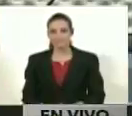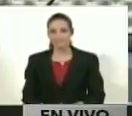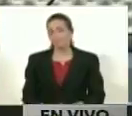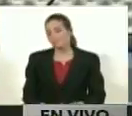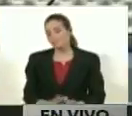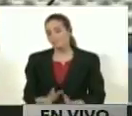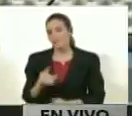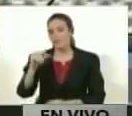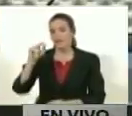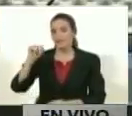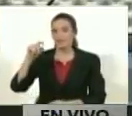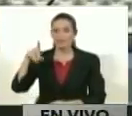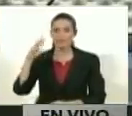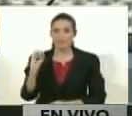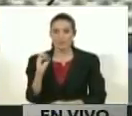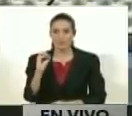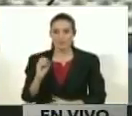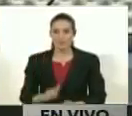Fidias Danilo Escalona.